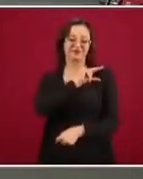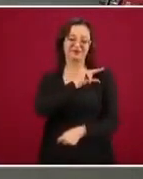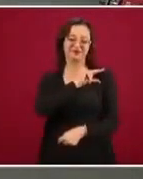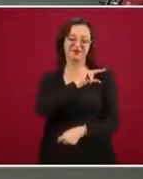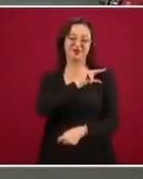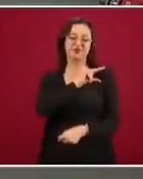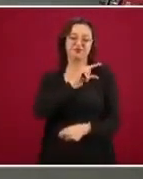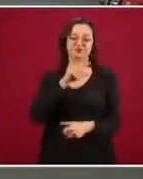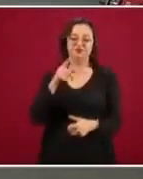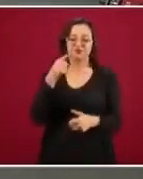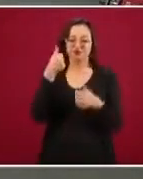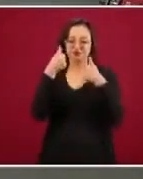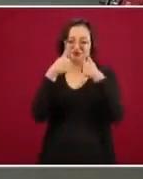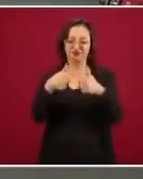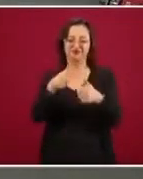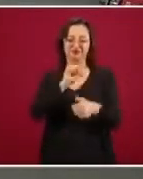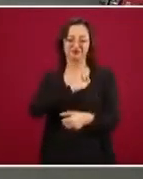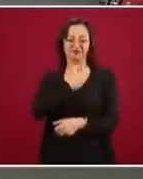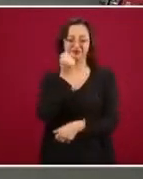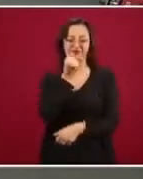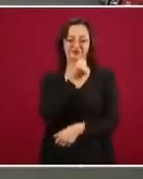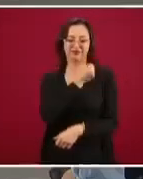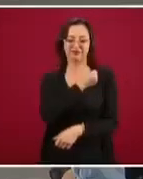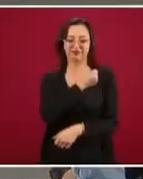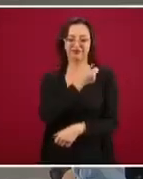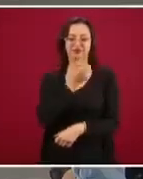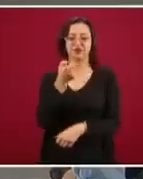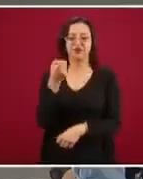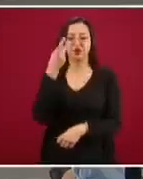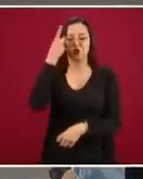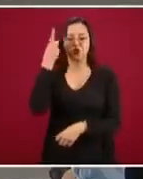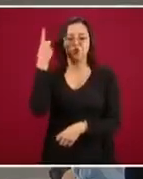salud los dueños de hospitales